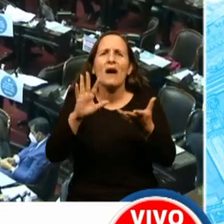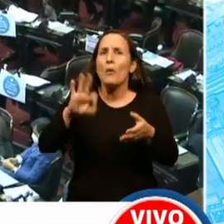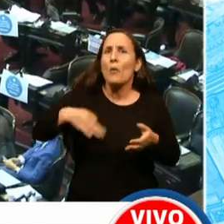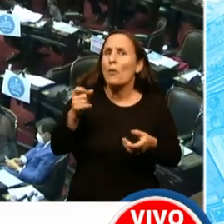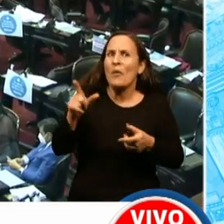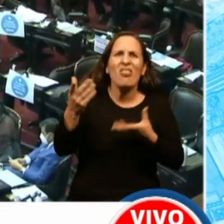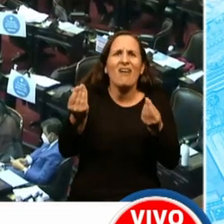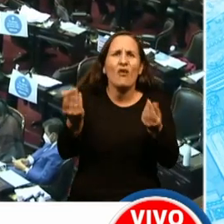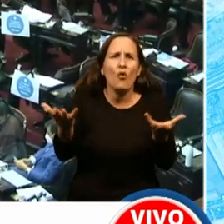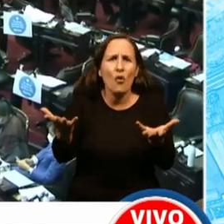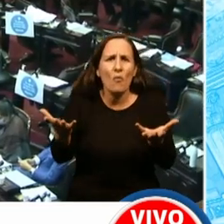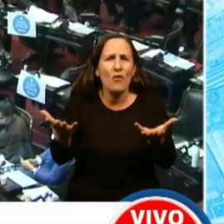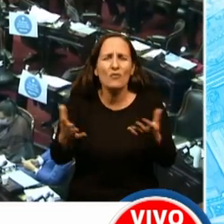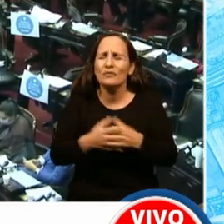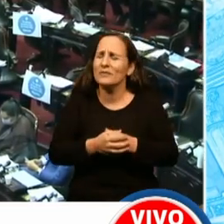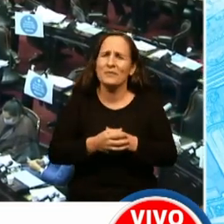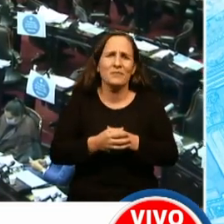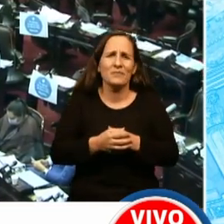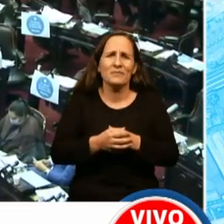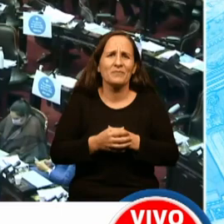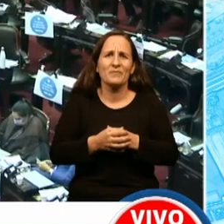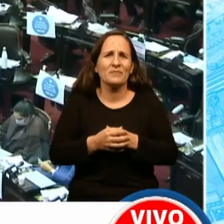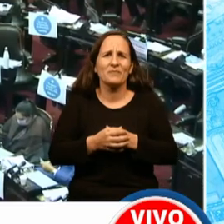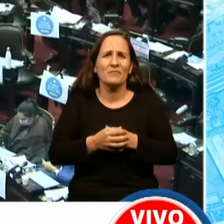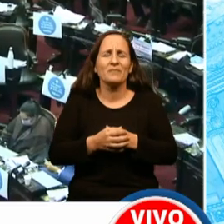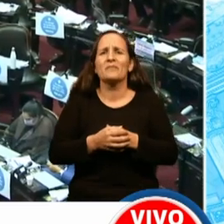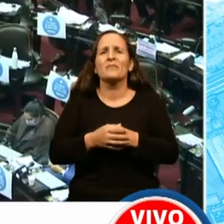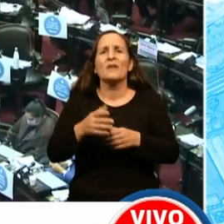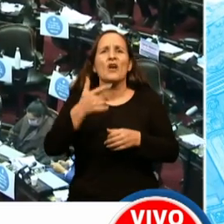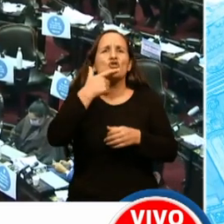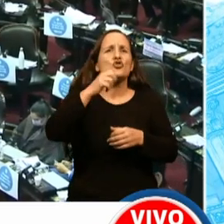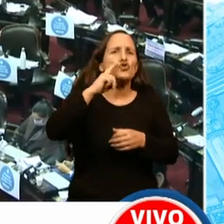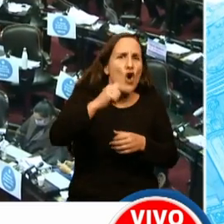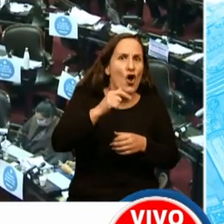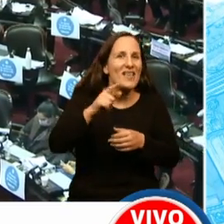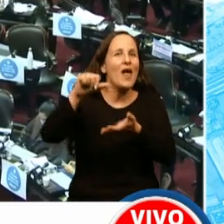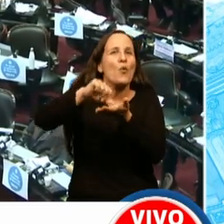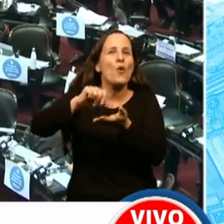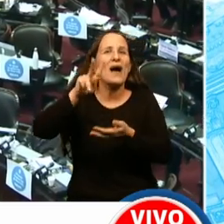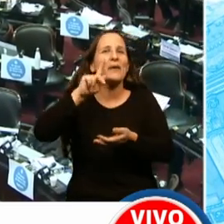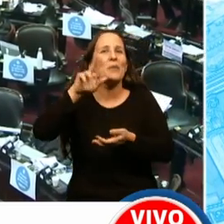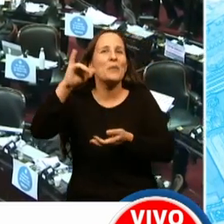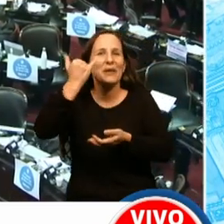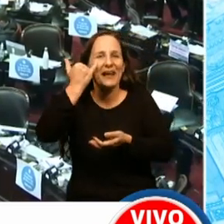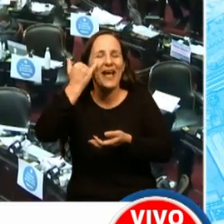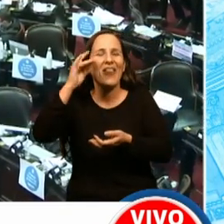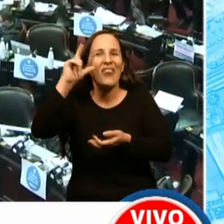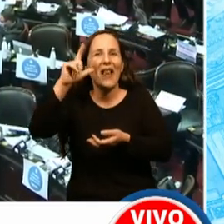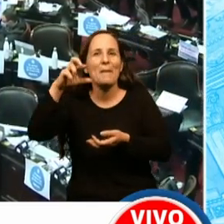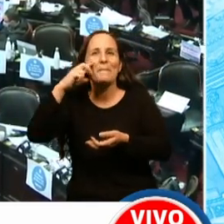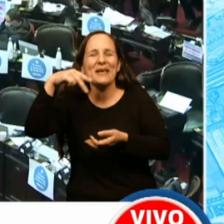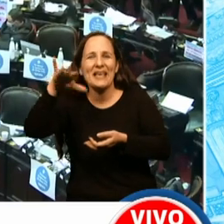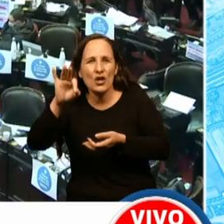veces son ya en virrey del pino con la joven levántate